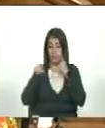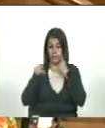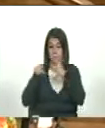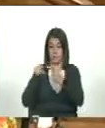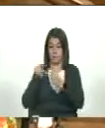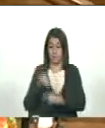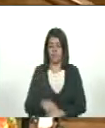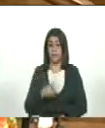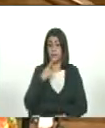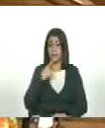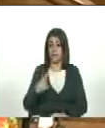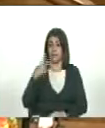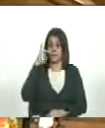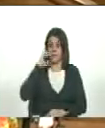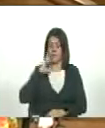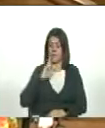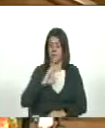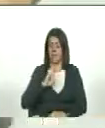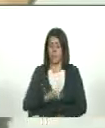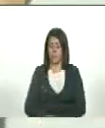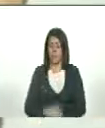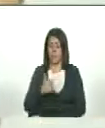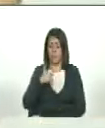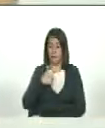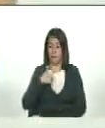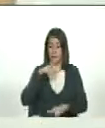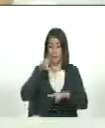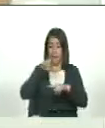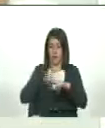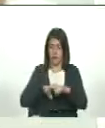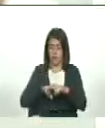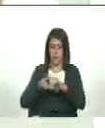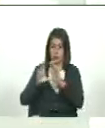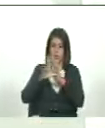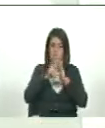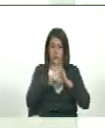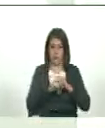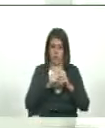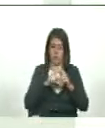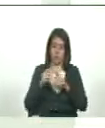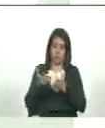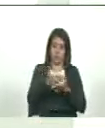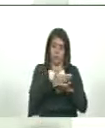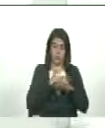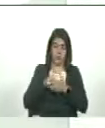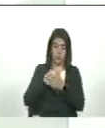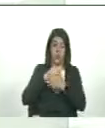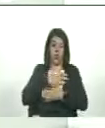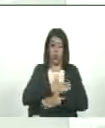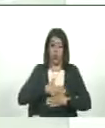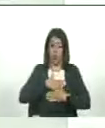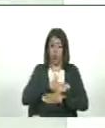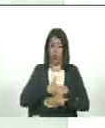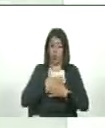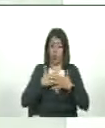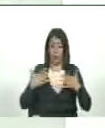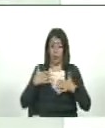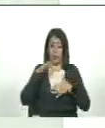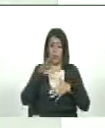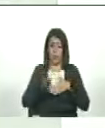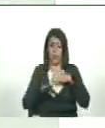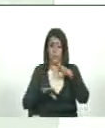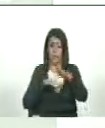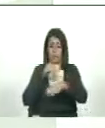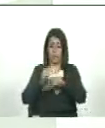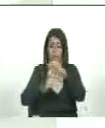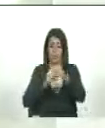Esequiba. Dijo Bolívar: yo me siento arrebatado de gozo por los grandes pasos que